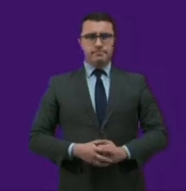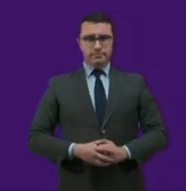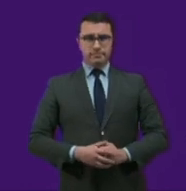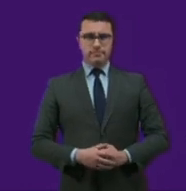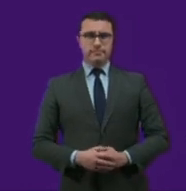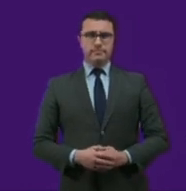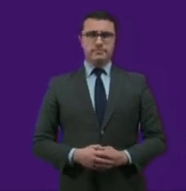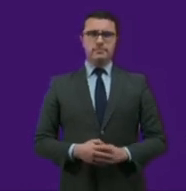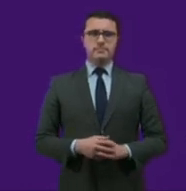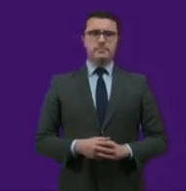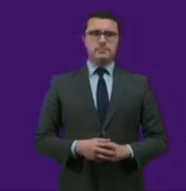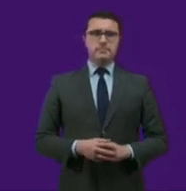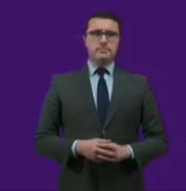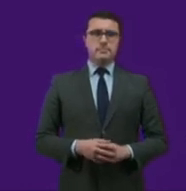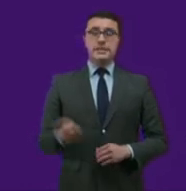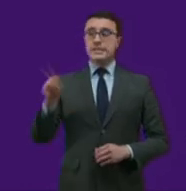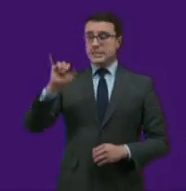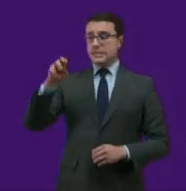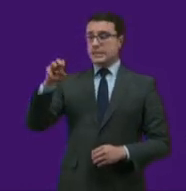¿Simón?